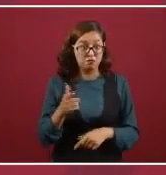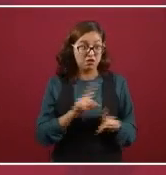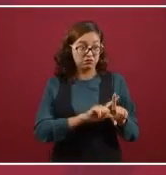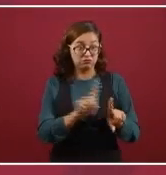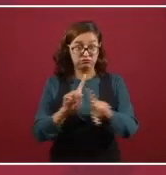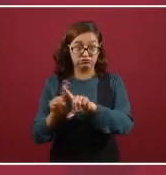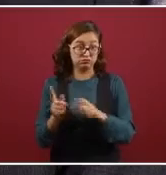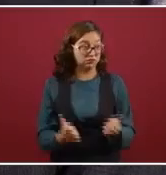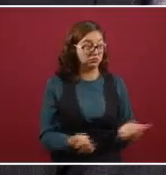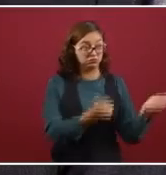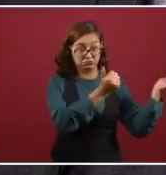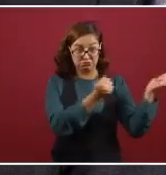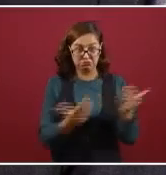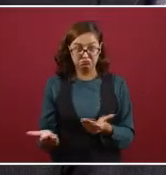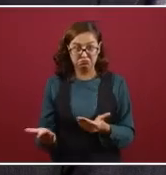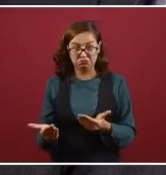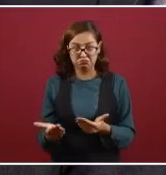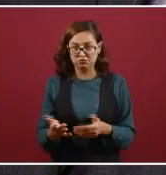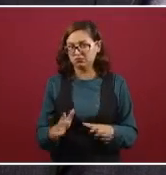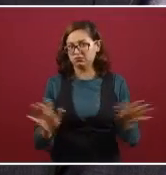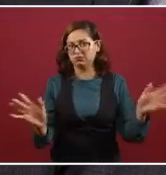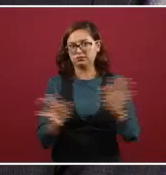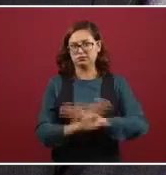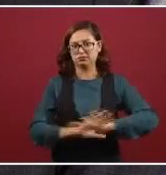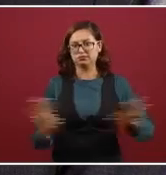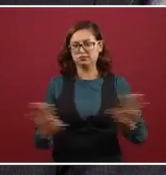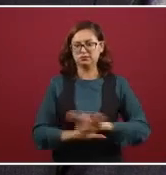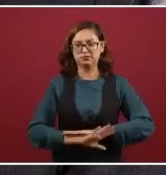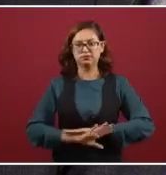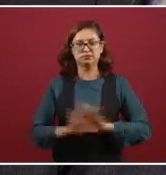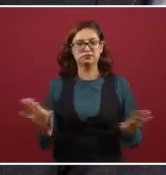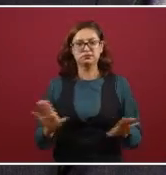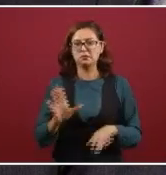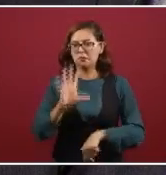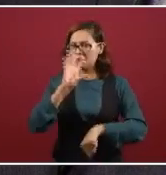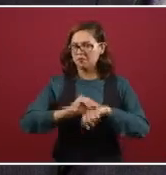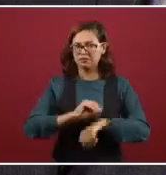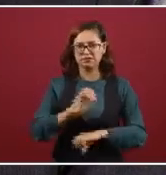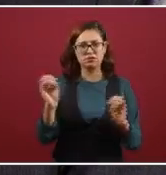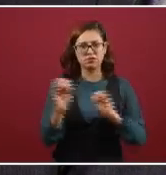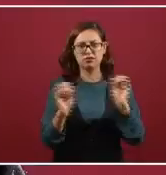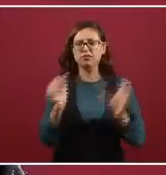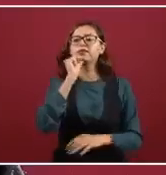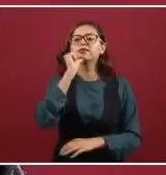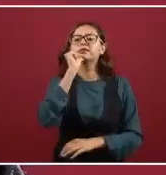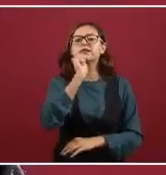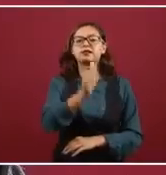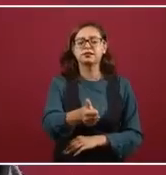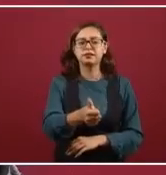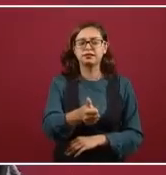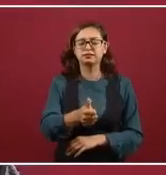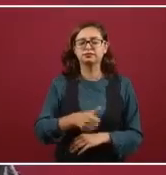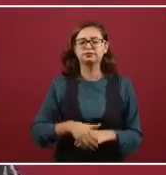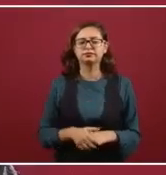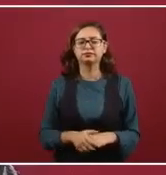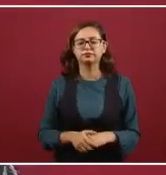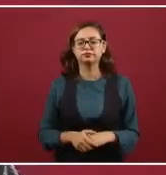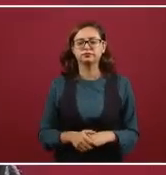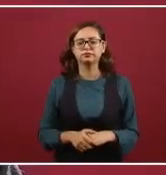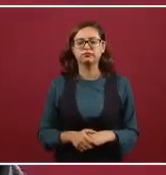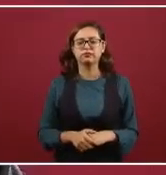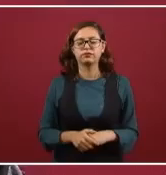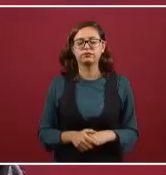no hemos dado consentimiento para que entren armas, no